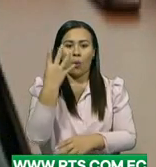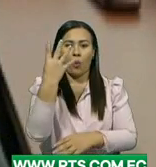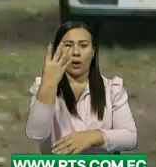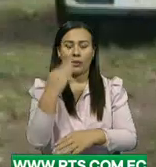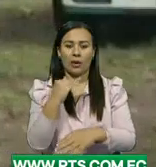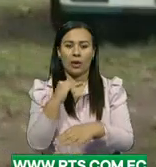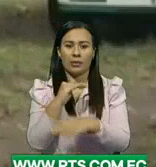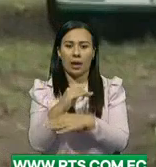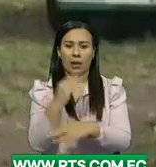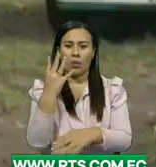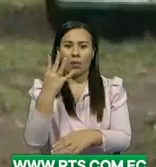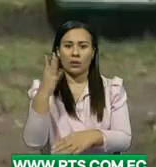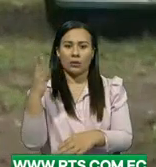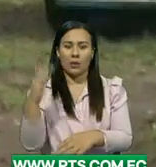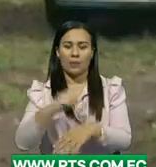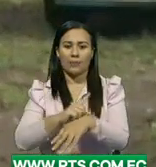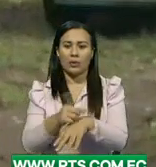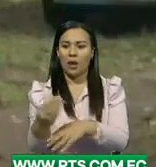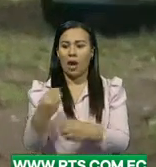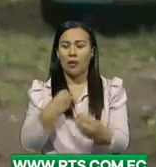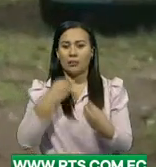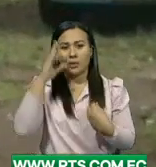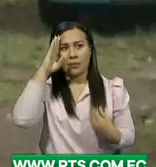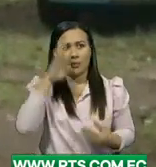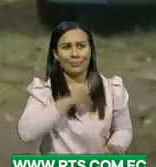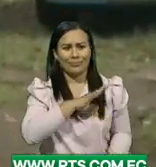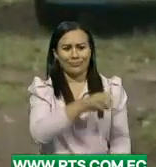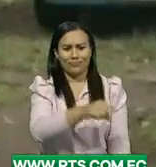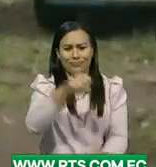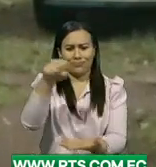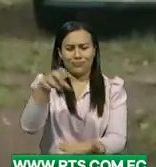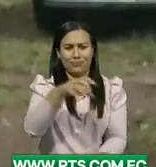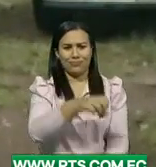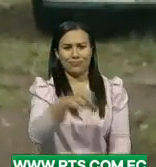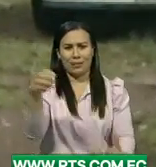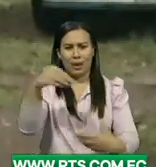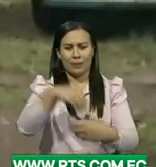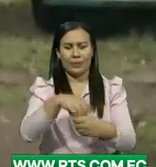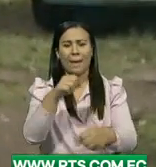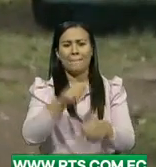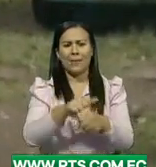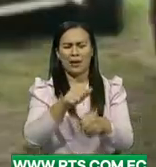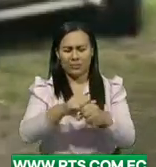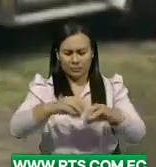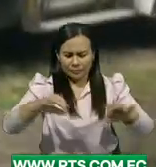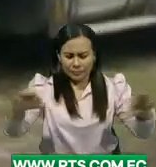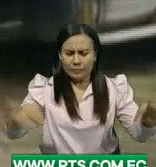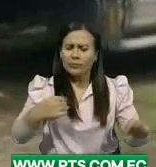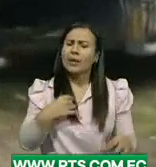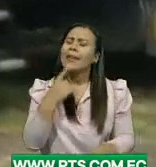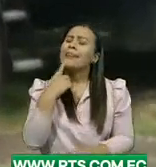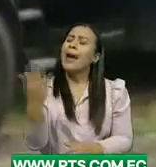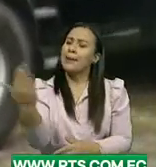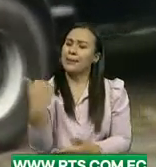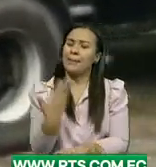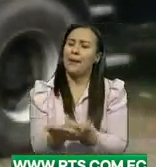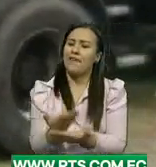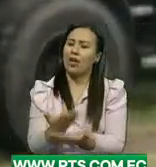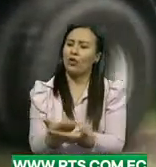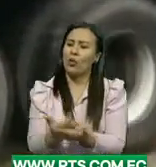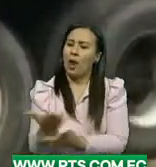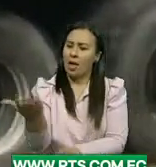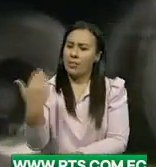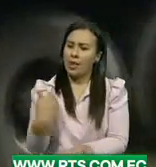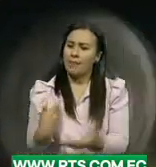45 minutos. Los policías identificaron cientos de saquillos repletos de material rocoso al solicitar documentos porque había la seguridad